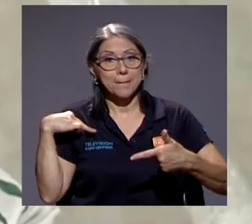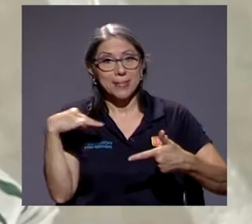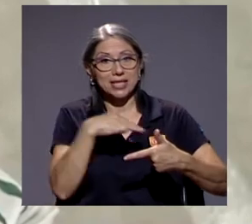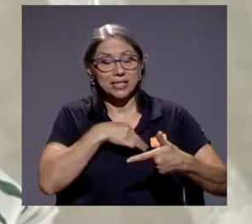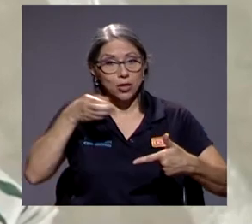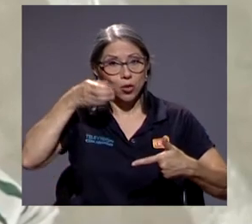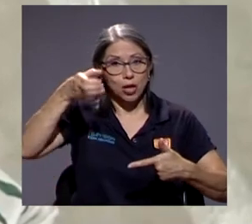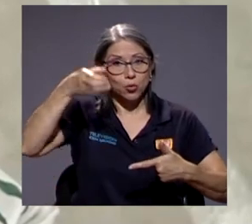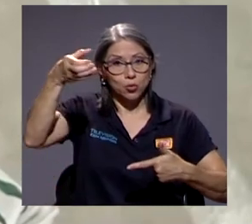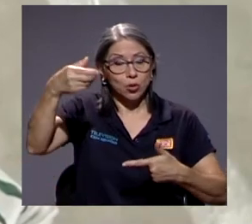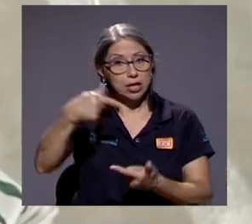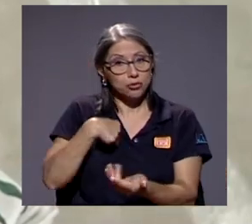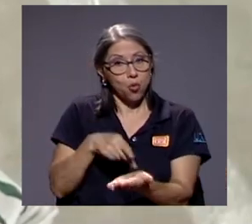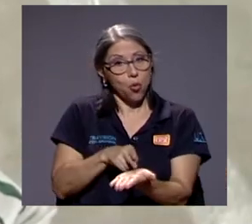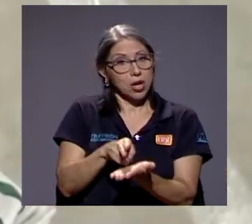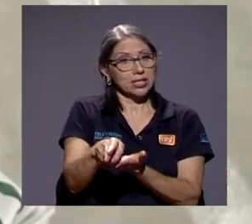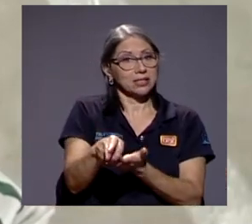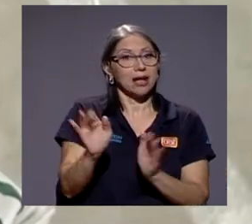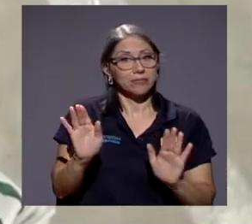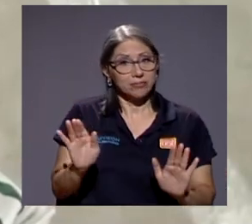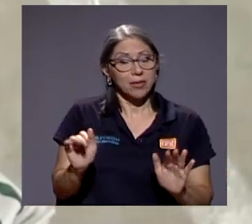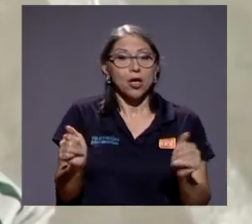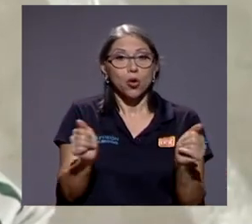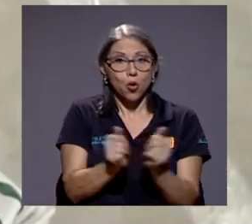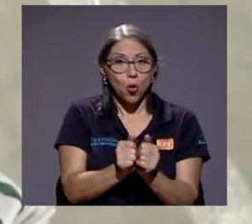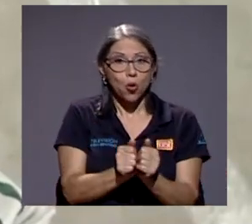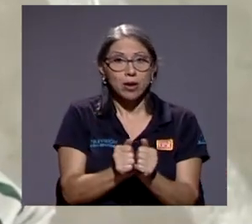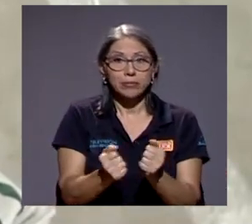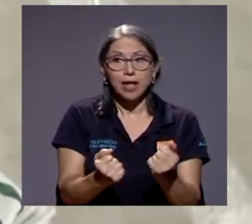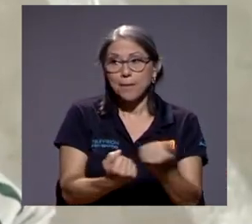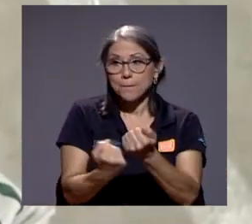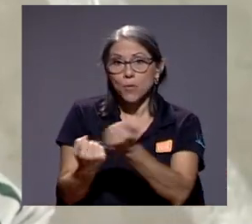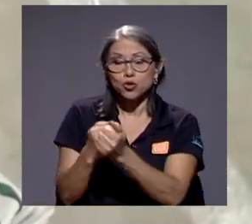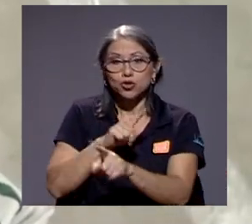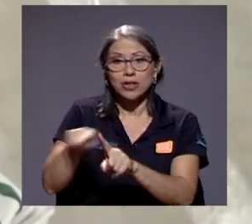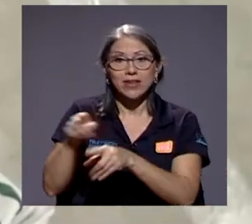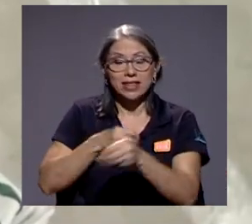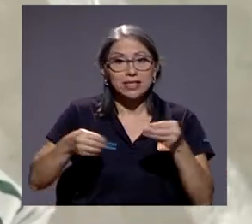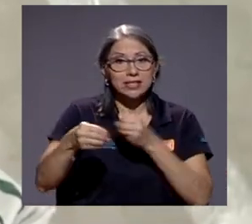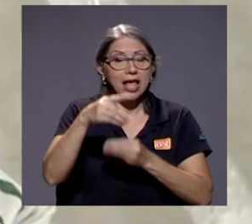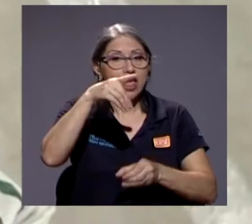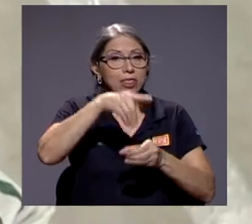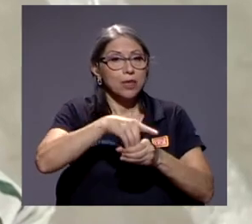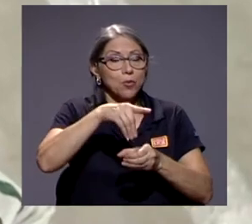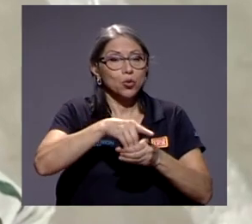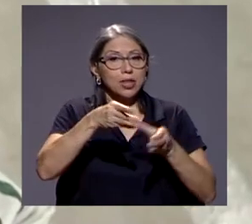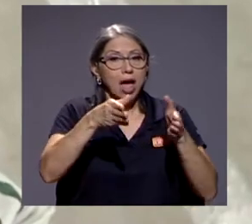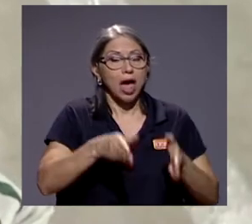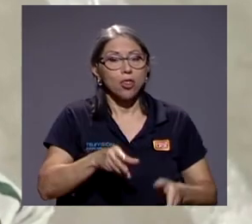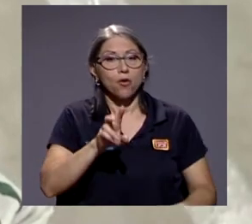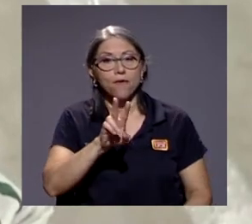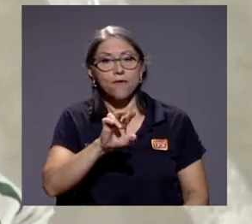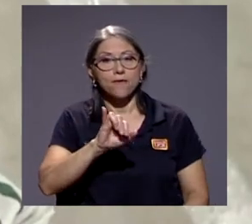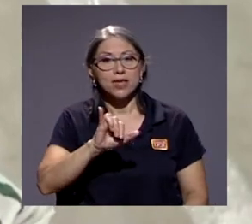honesta con los apoyos de los diferentes despachos está el despacho el diputado villalta es el despacho y